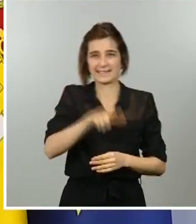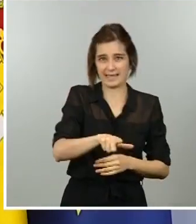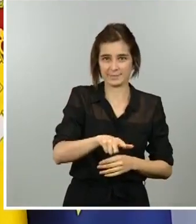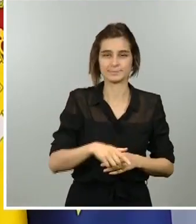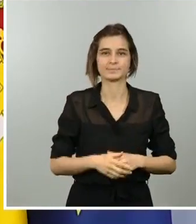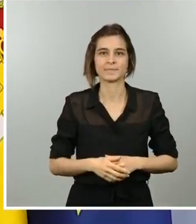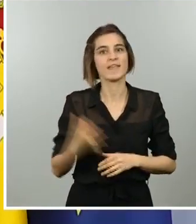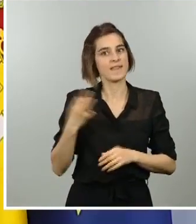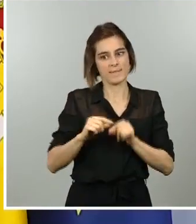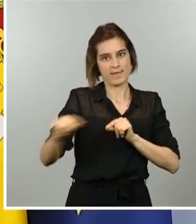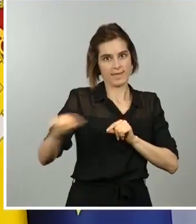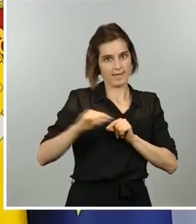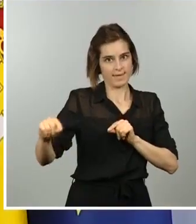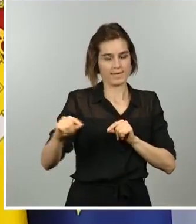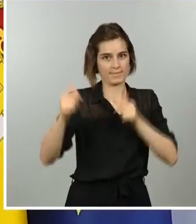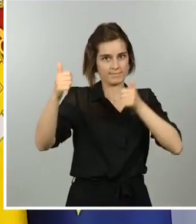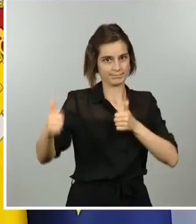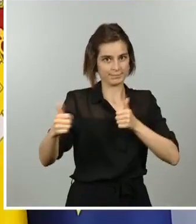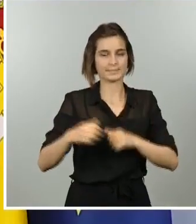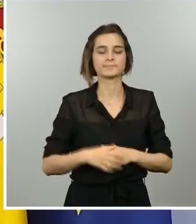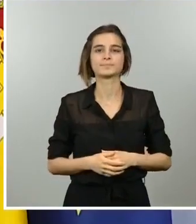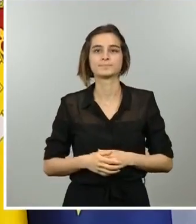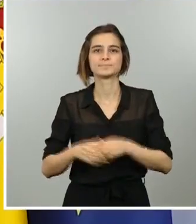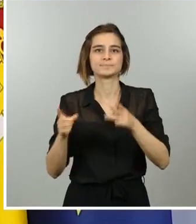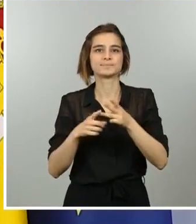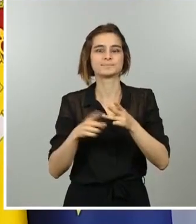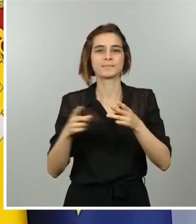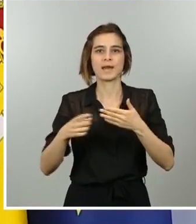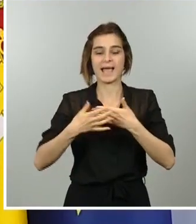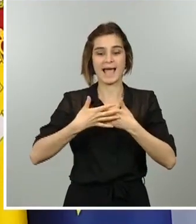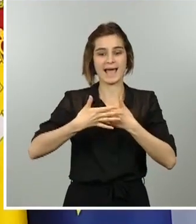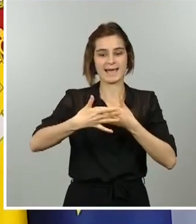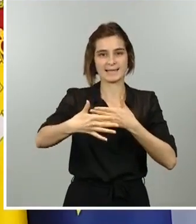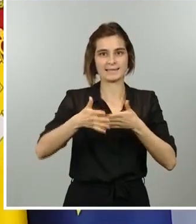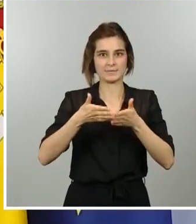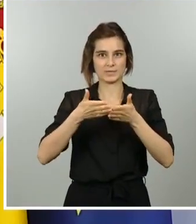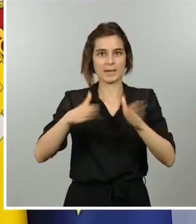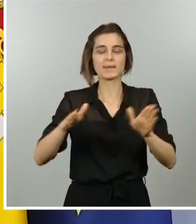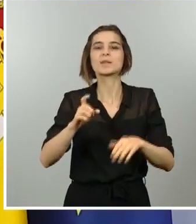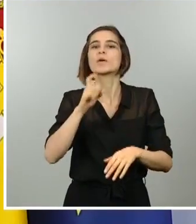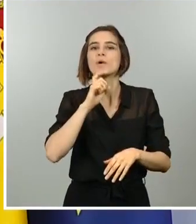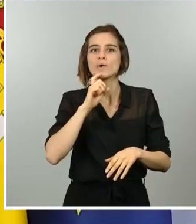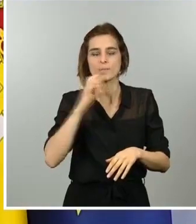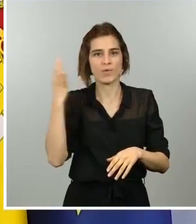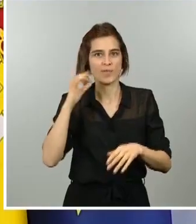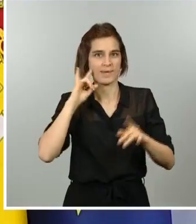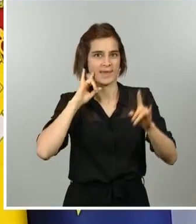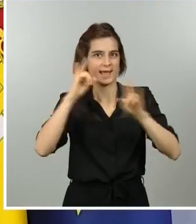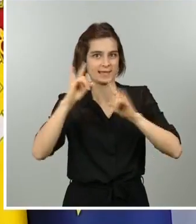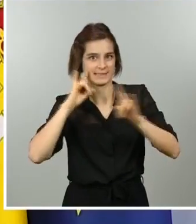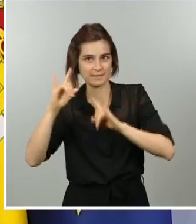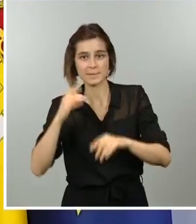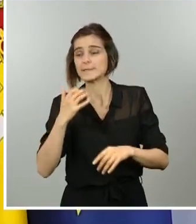archivos. Tiene que hacerse las consultas preferentemente por vía telemática, pero en aquellos casos en que sea